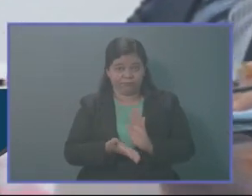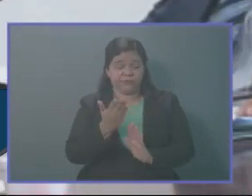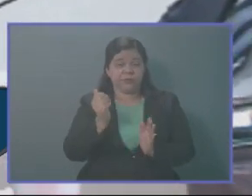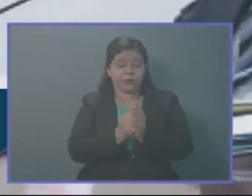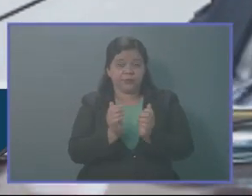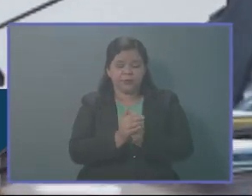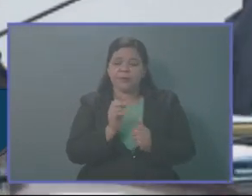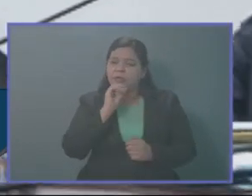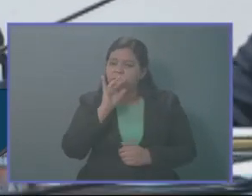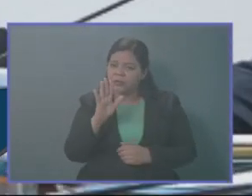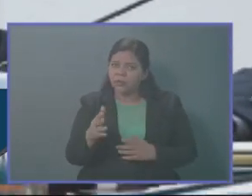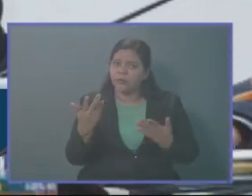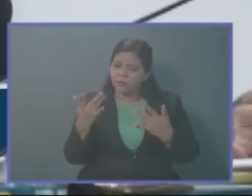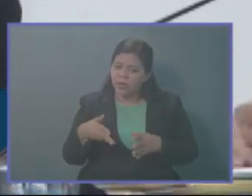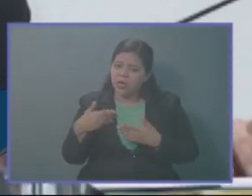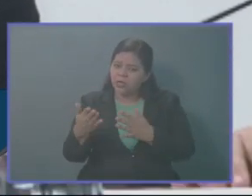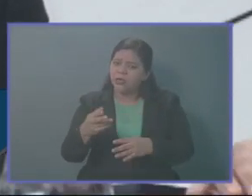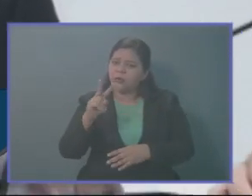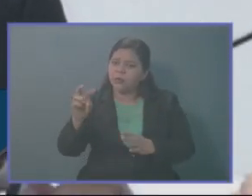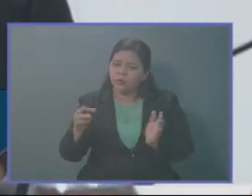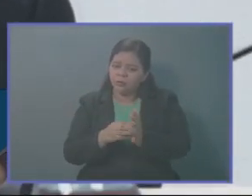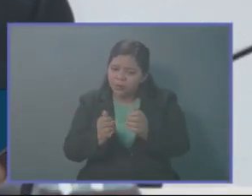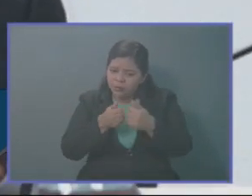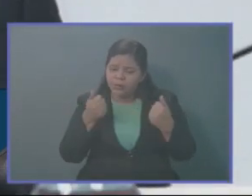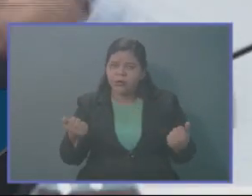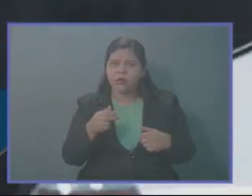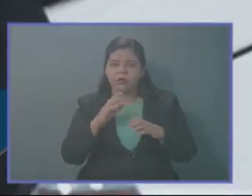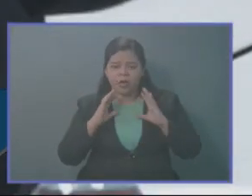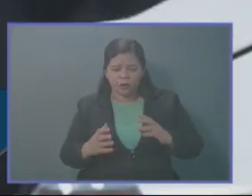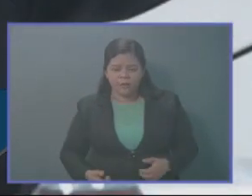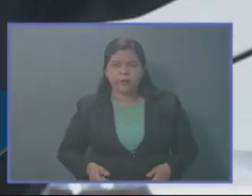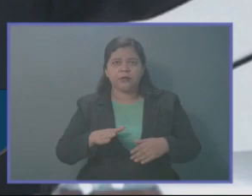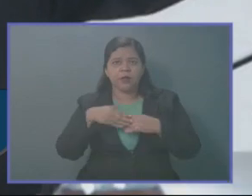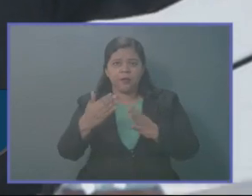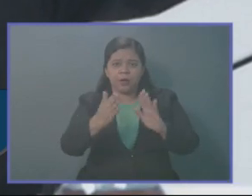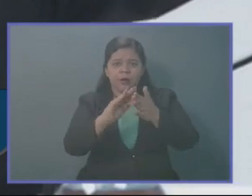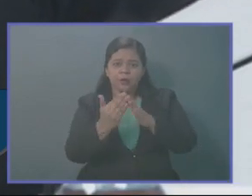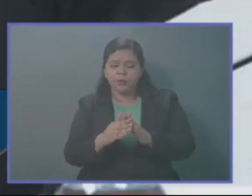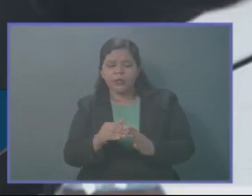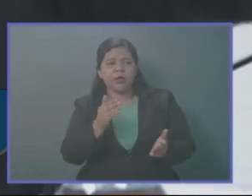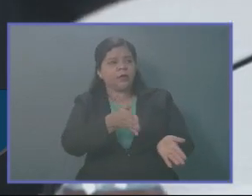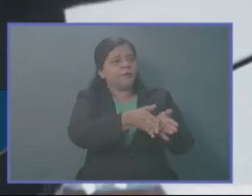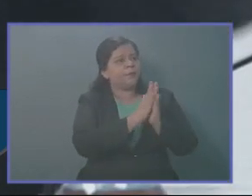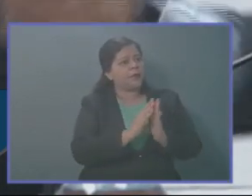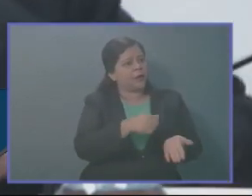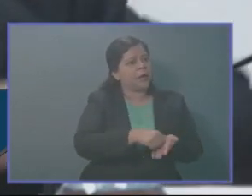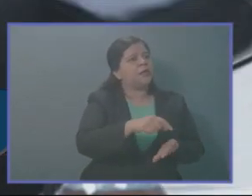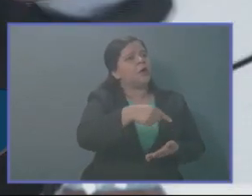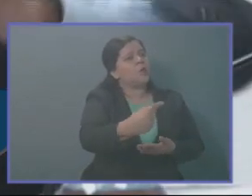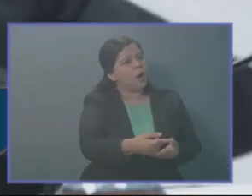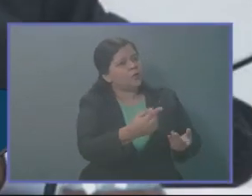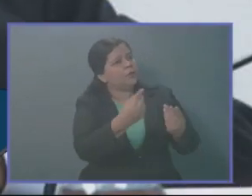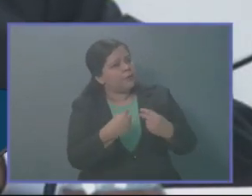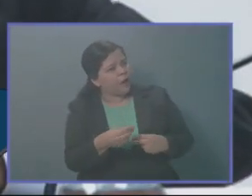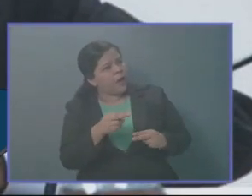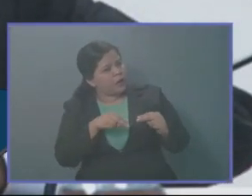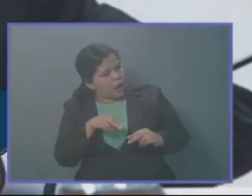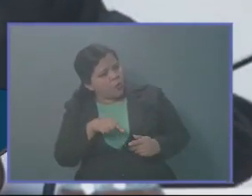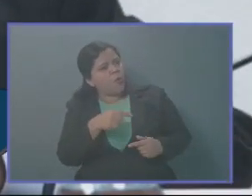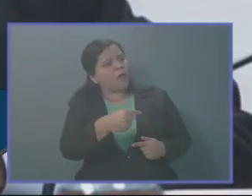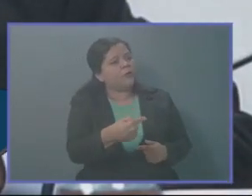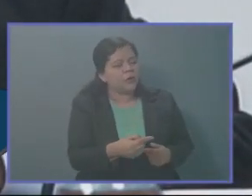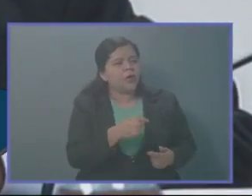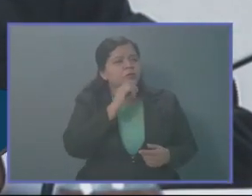estamos diciendo, ya le dimos 2.000 millones al gobierno, vienen las comunidades y le dicen a los alcaldes, ¿y cuándo va a hacer lo que ya le dieron a usted? Y no están